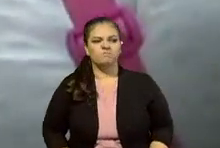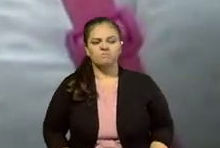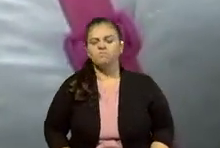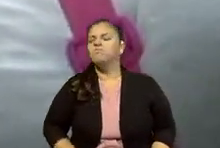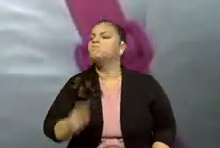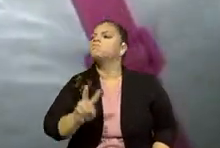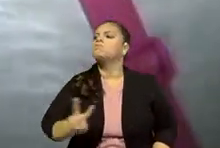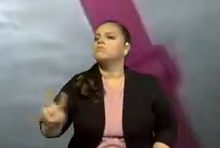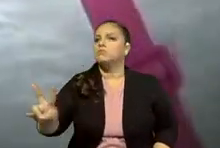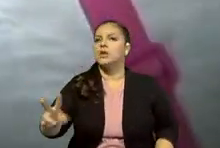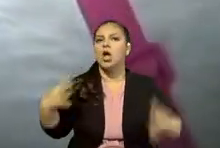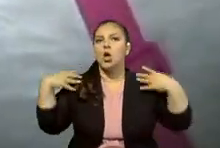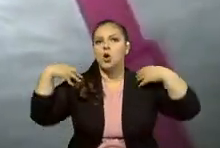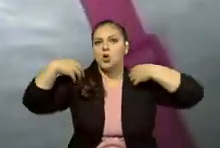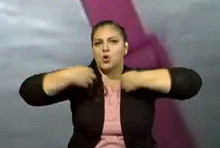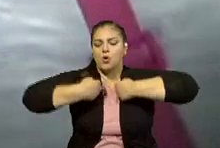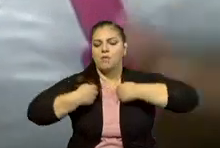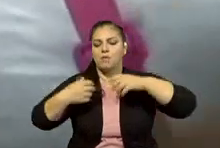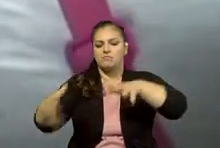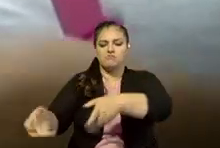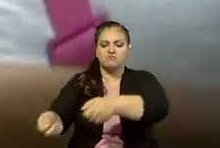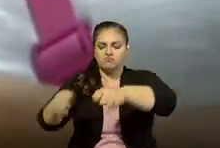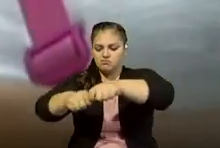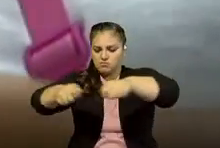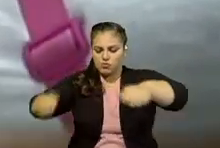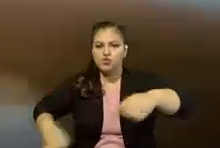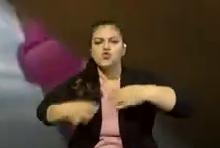seres humanos. Pero ya cosas con armas, o sea, si usted